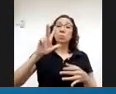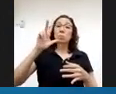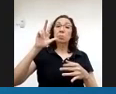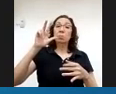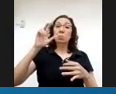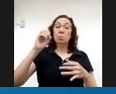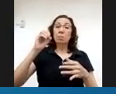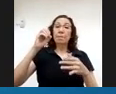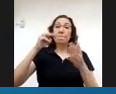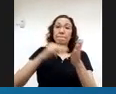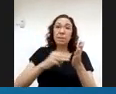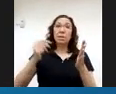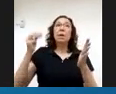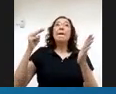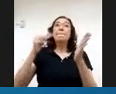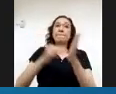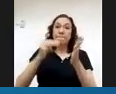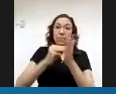231,000 millones de dólares.